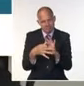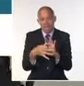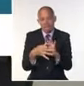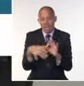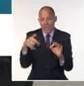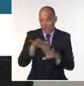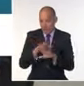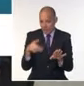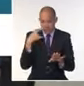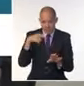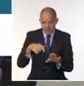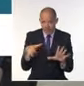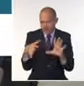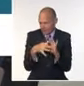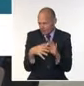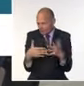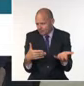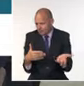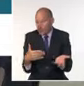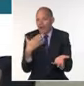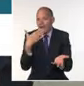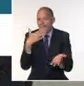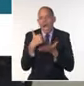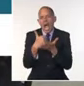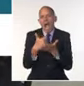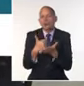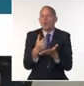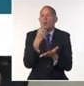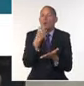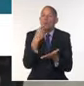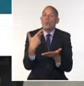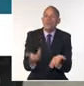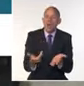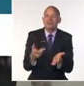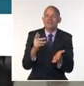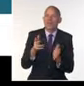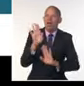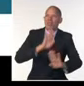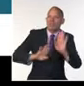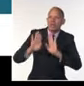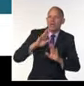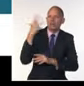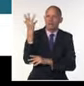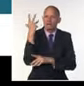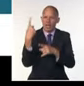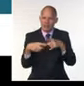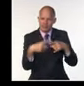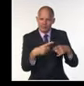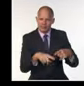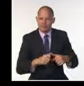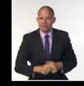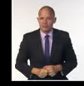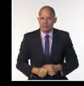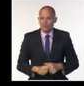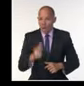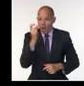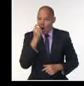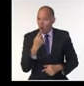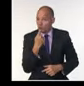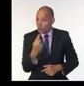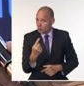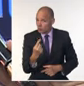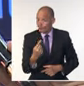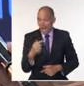alianza que favorecerá el enfrentamiento al cambio climático. Para el accionar de manera